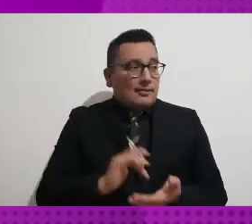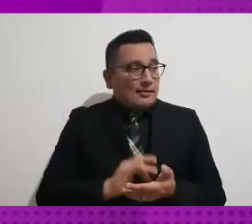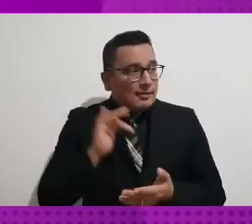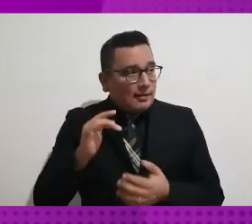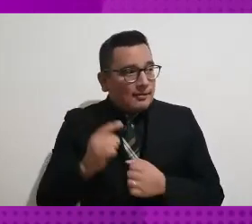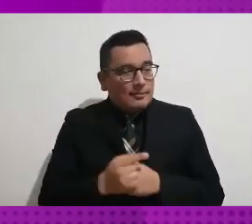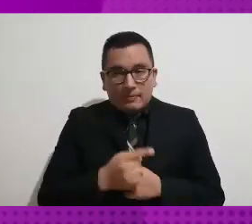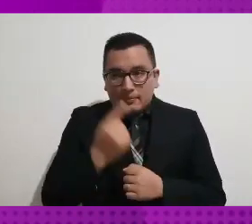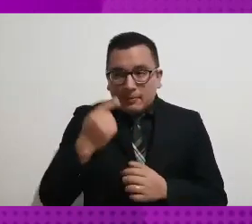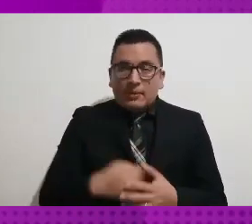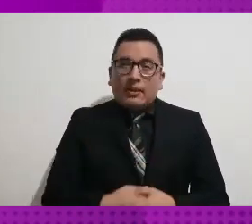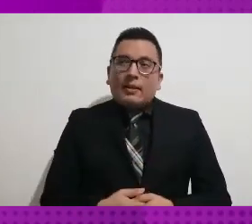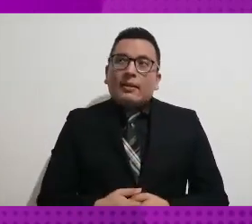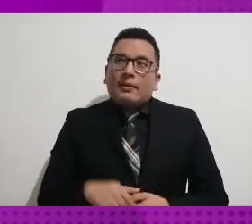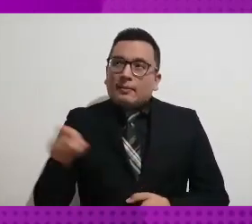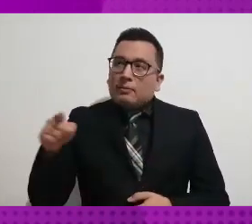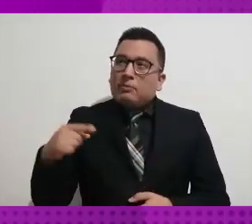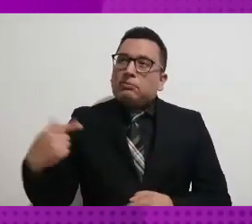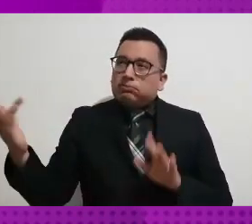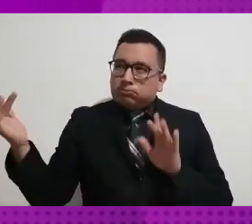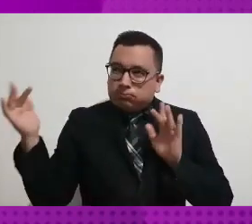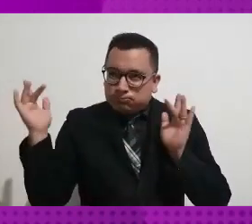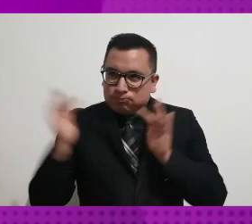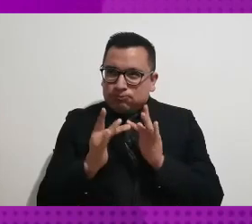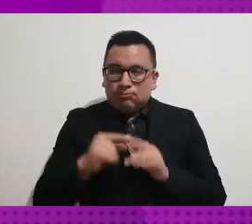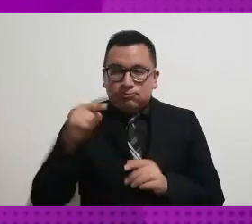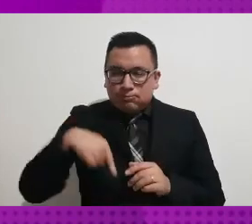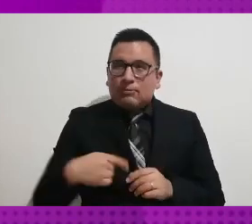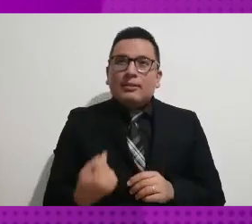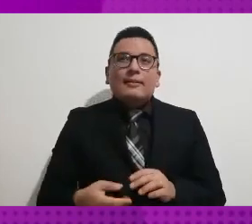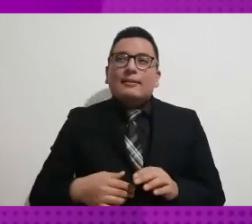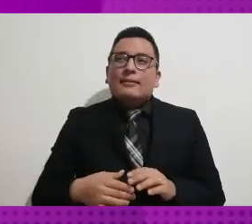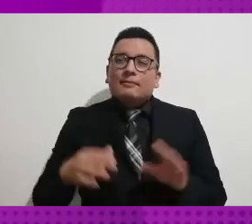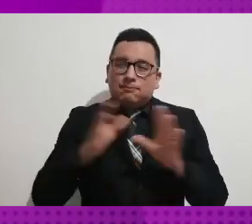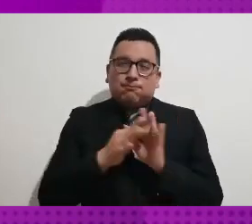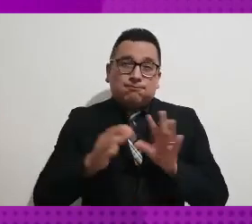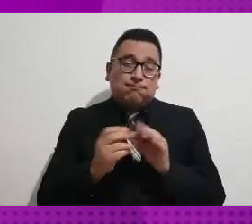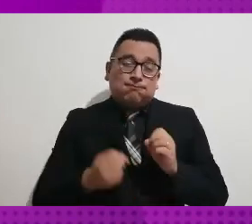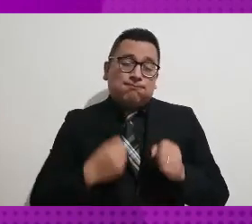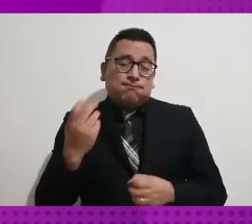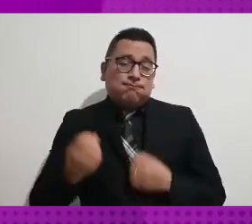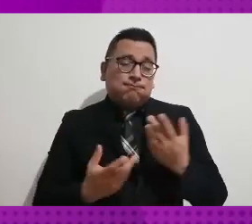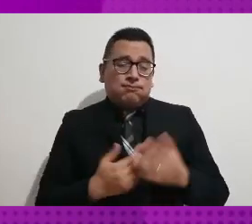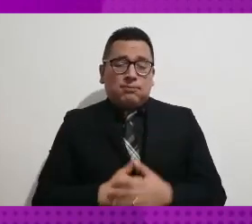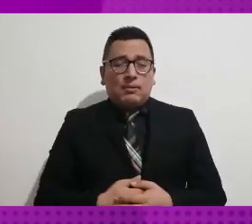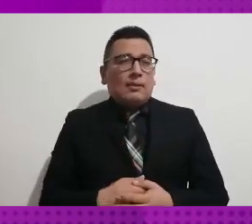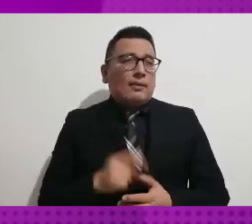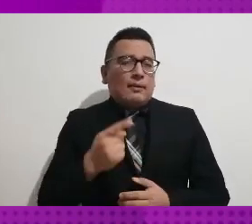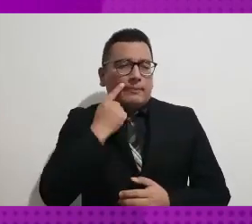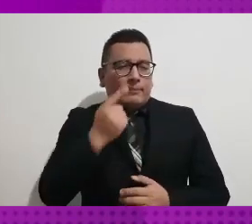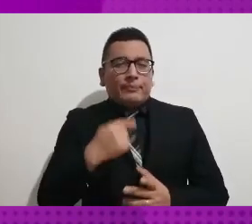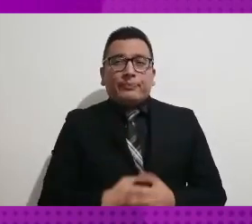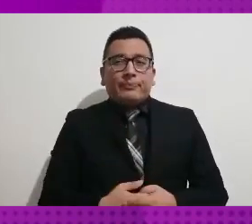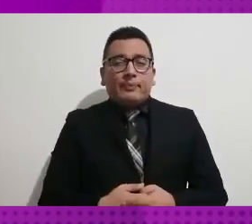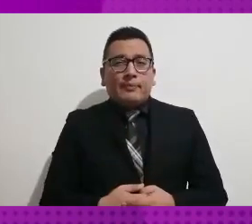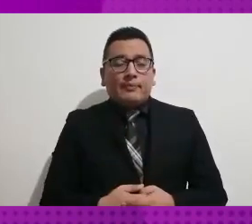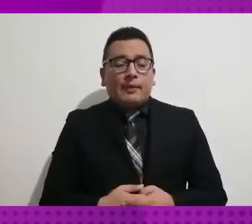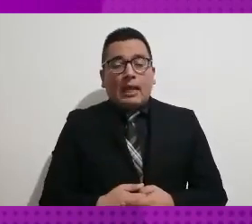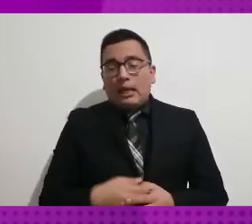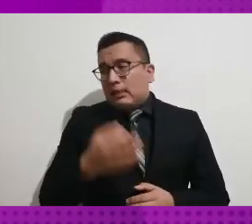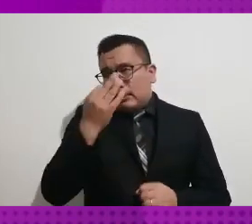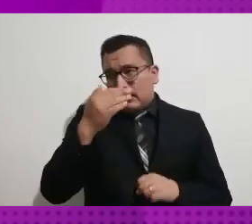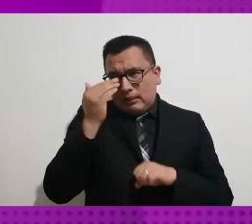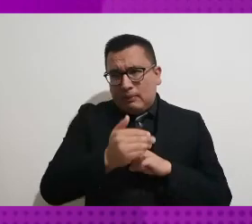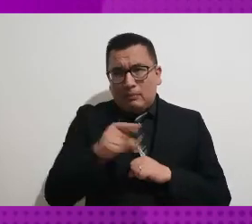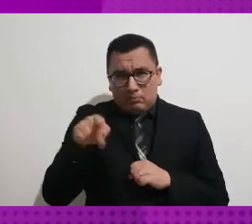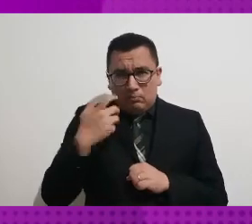la oportunidad de venir a darnos esta entrevista. Y pues bueno, nada más para ir finalizando, si le